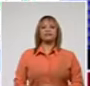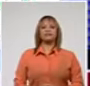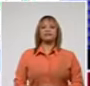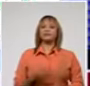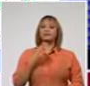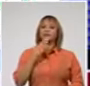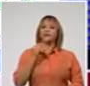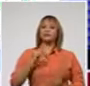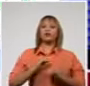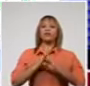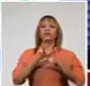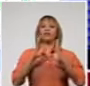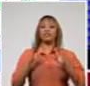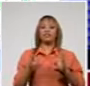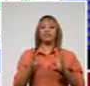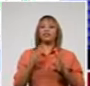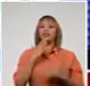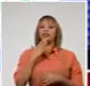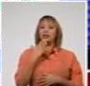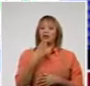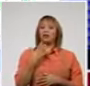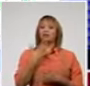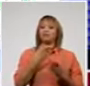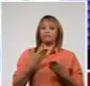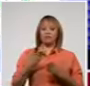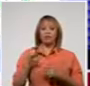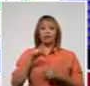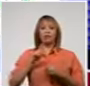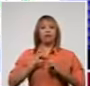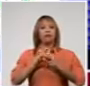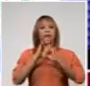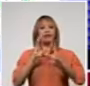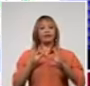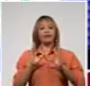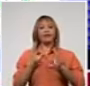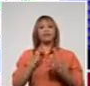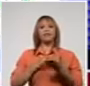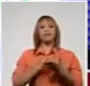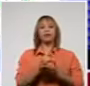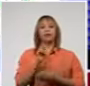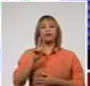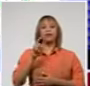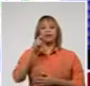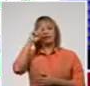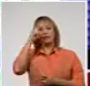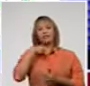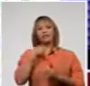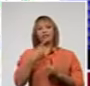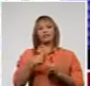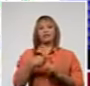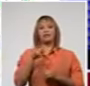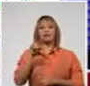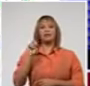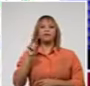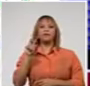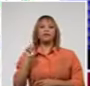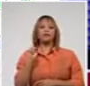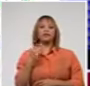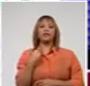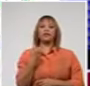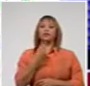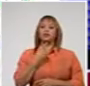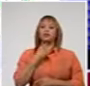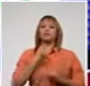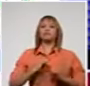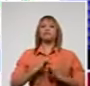Hola, ¿qué tal? Muy buenos días. Qué gusto saludarles esta mañana de miércoles. Es 2 de septiembre del año 2020 y estamos dispuestos para llevarles a